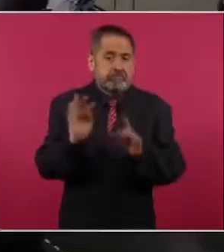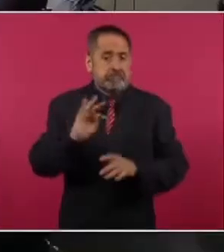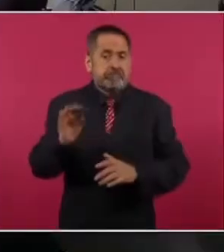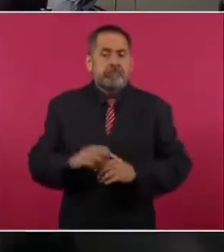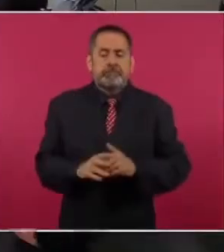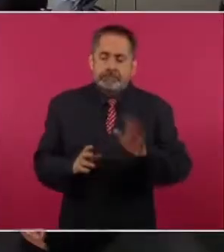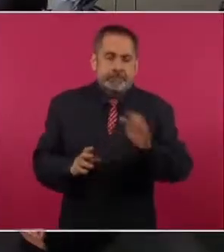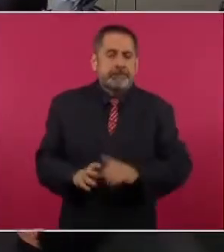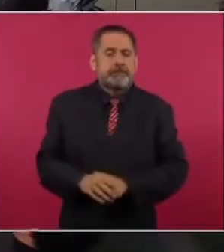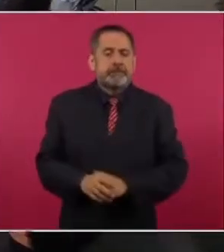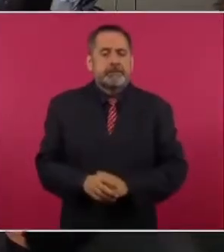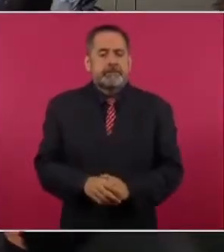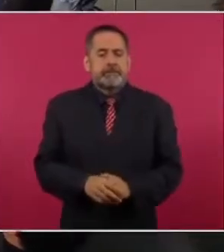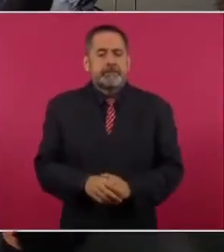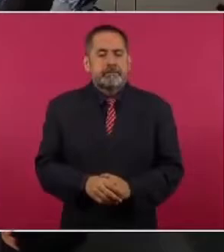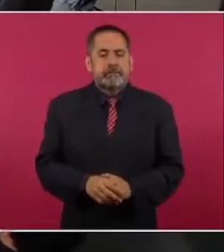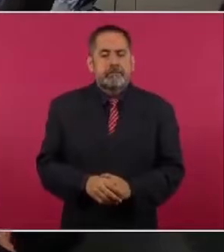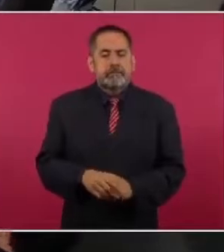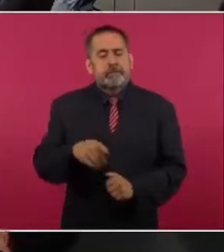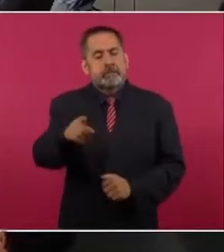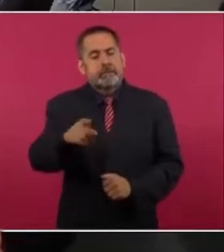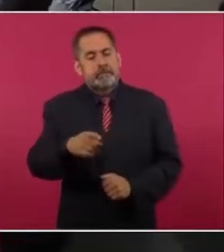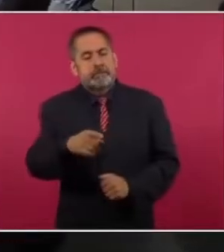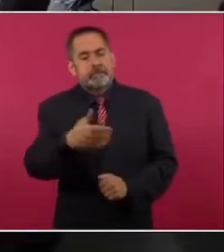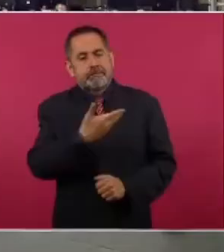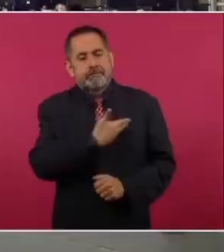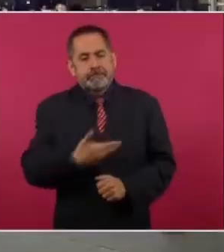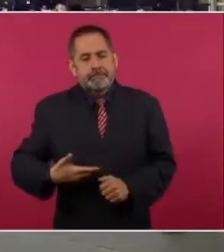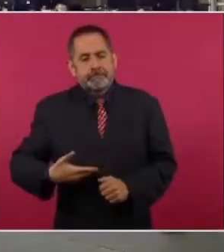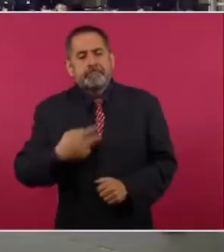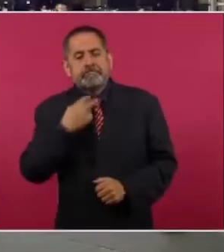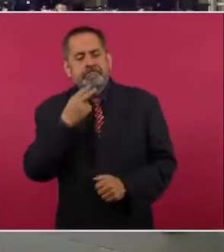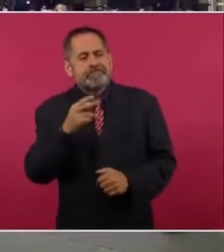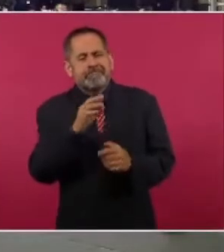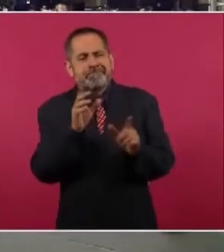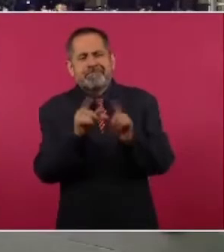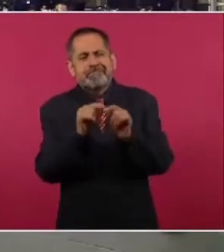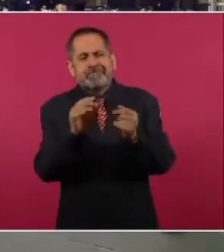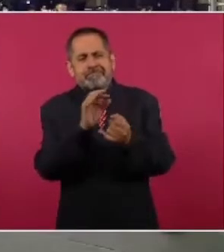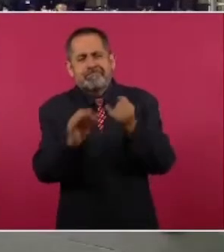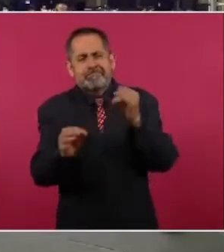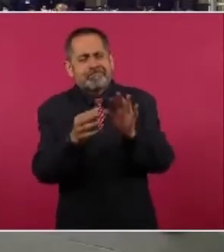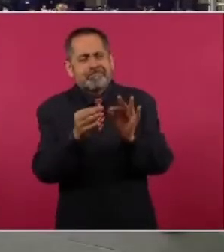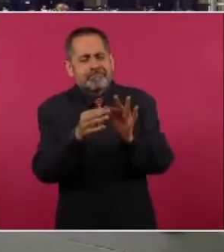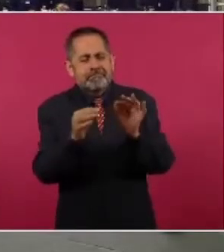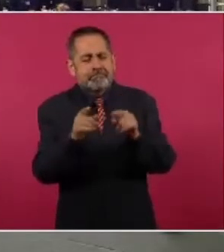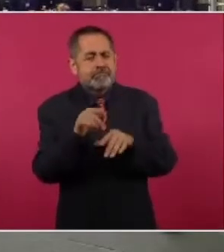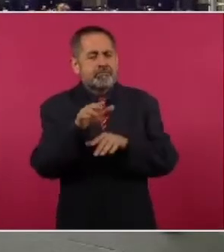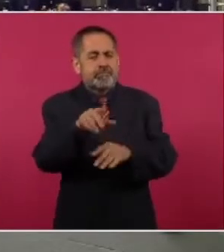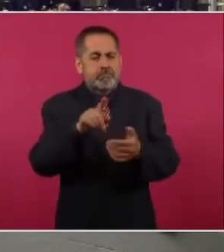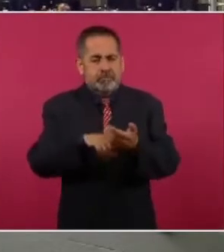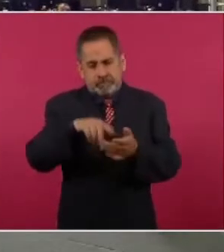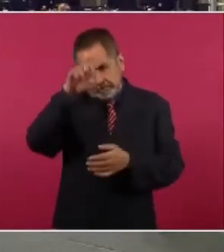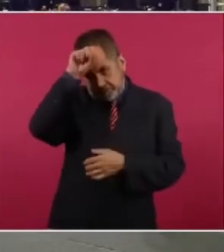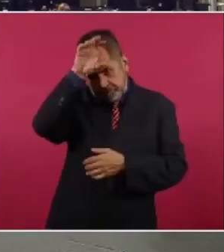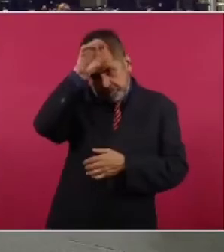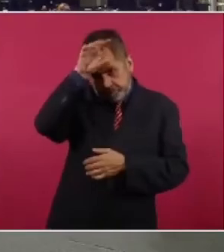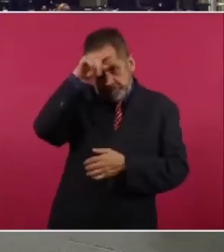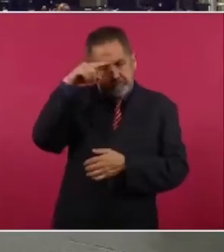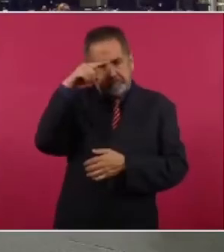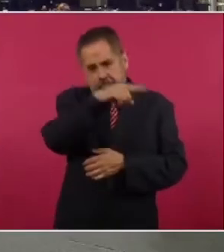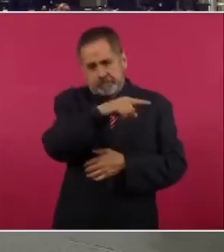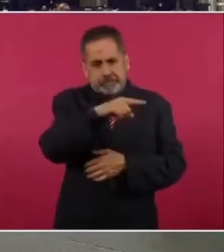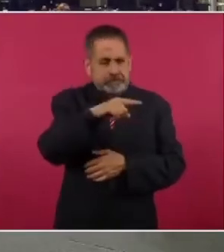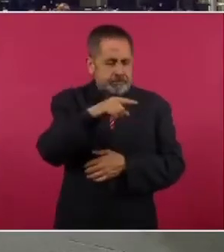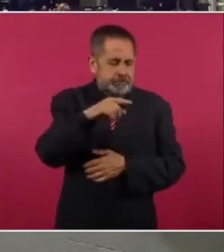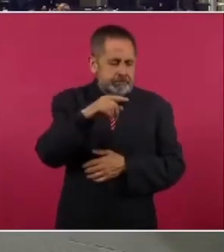Pero bueno. Presidente, una precisión nada más. En el tema de los mineros de Sabinas,